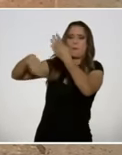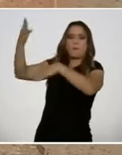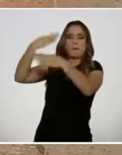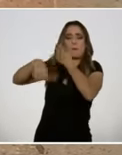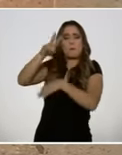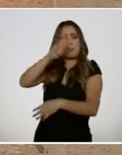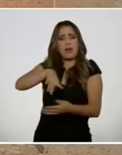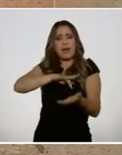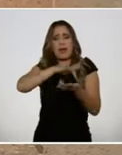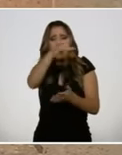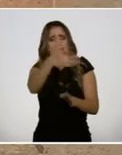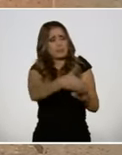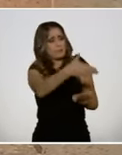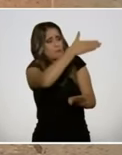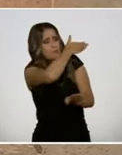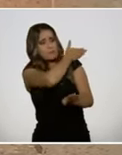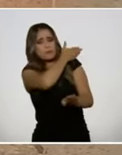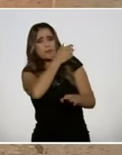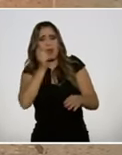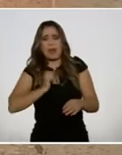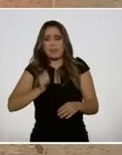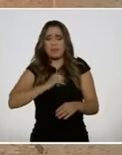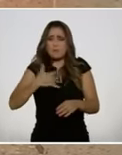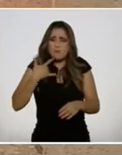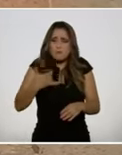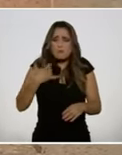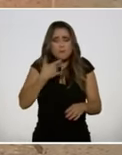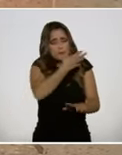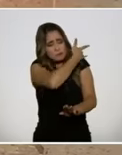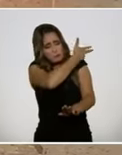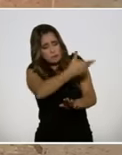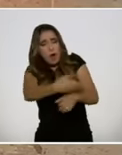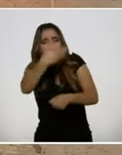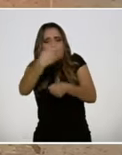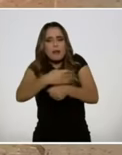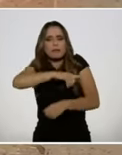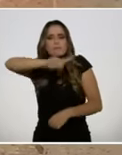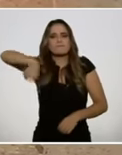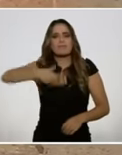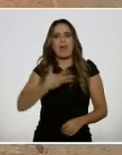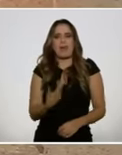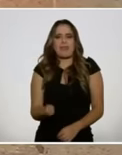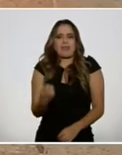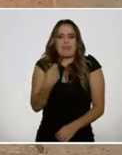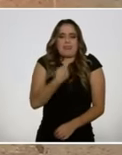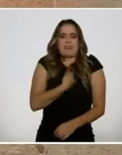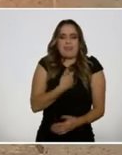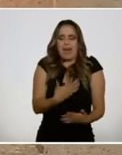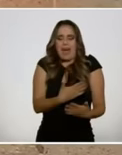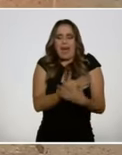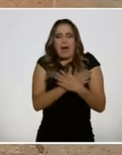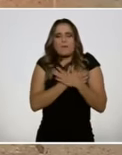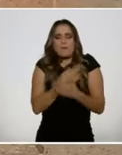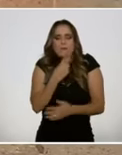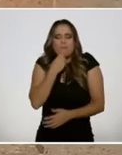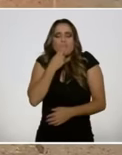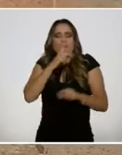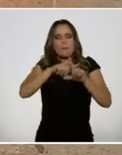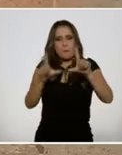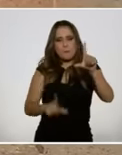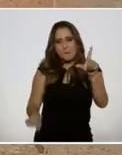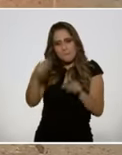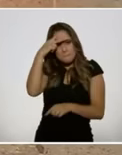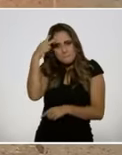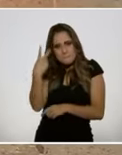de los principales hechos históricos que nos dan una identidad y un sentido de pertenencia. El amor a la patria, el respeto a